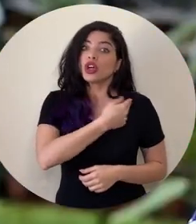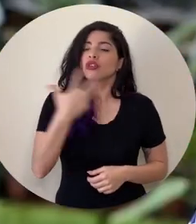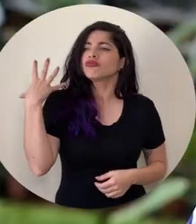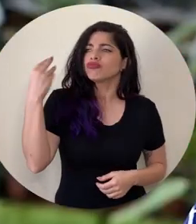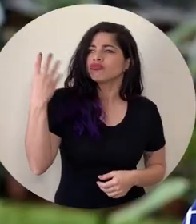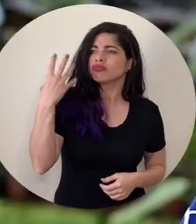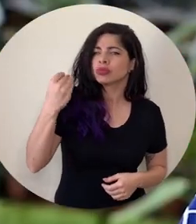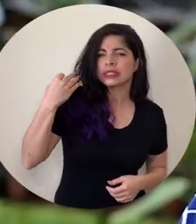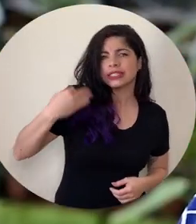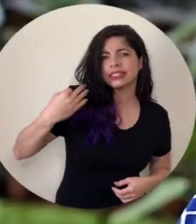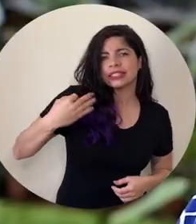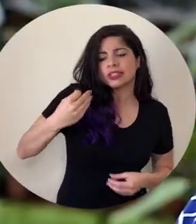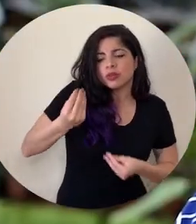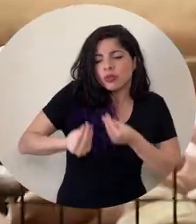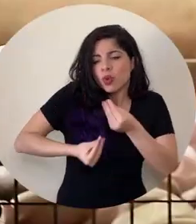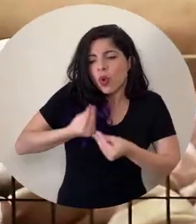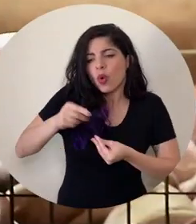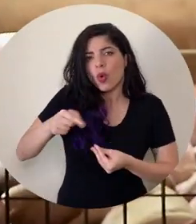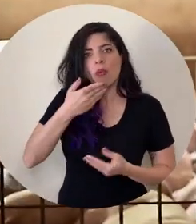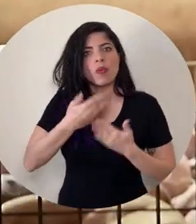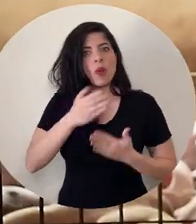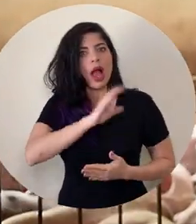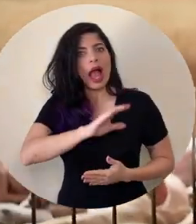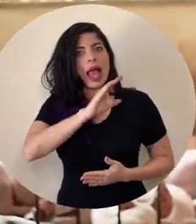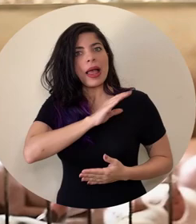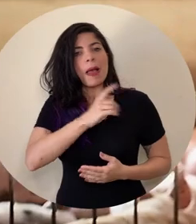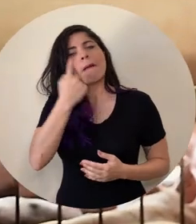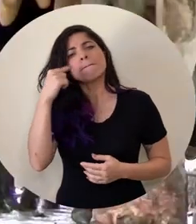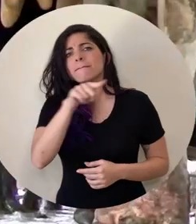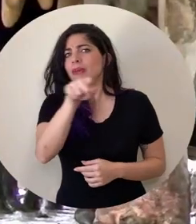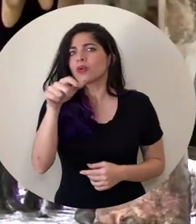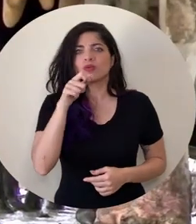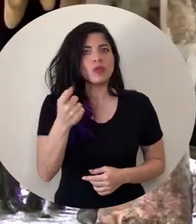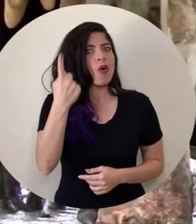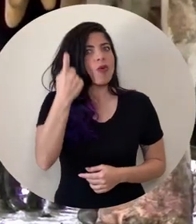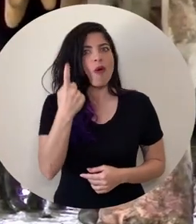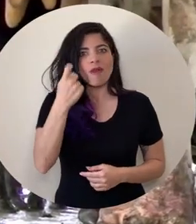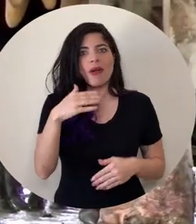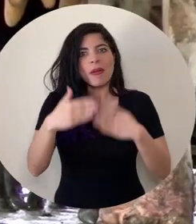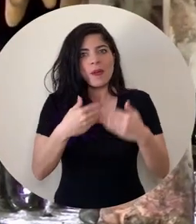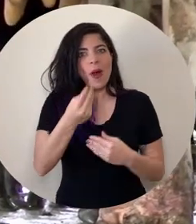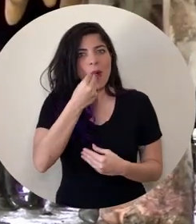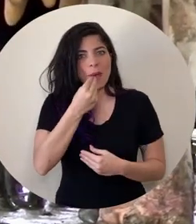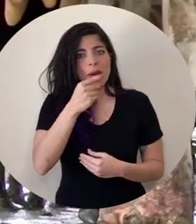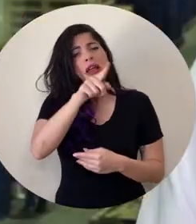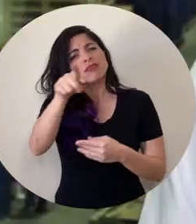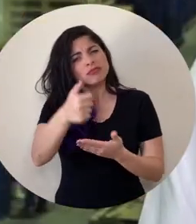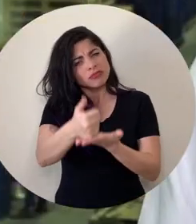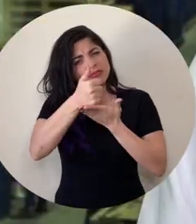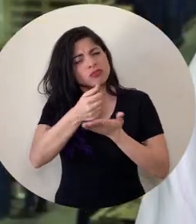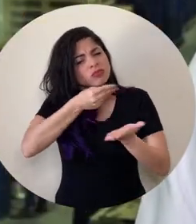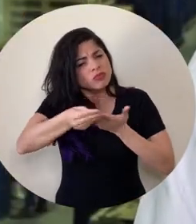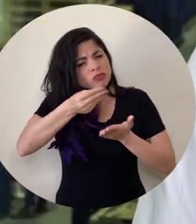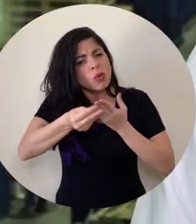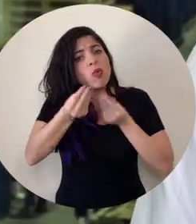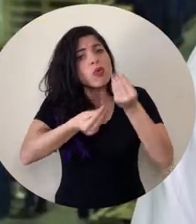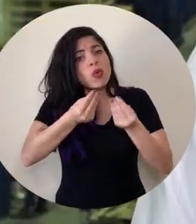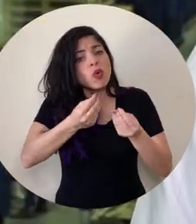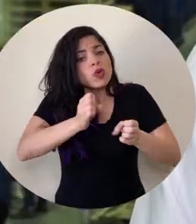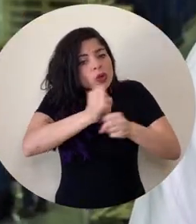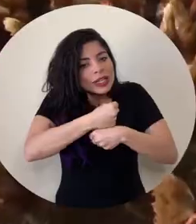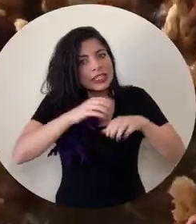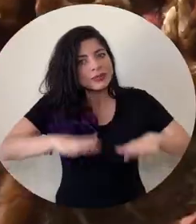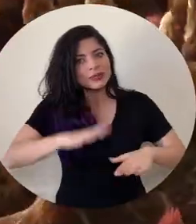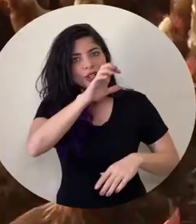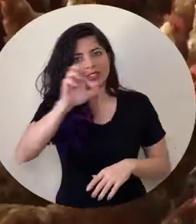Nosotros salimos día a día a producir productos de calidad para que no le falten en tu mesa. Ayúdanos consumiendo productos de